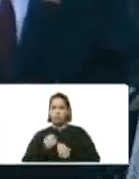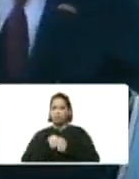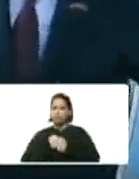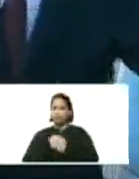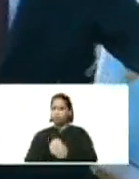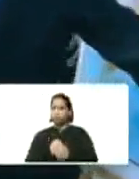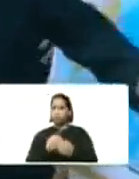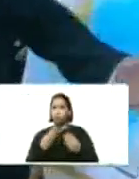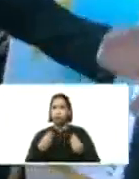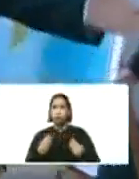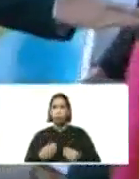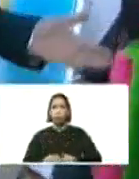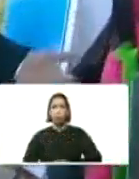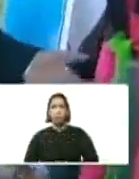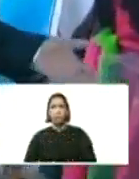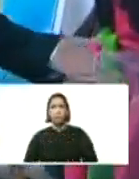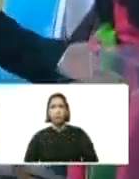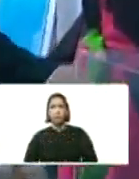¿Qué es esto?